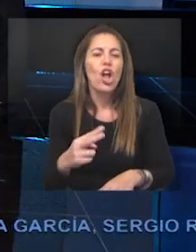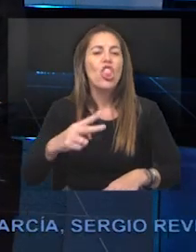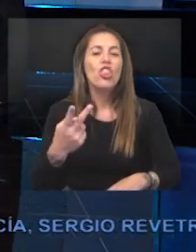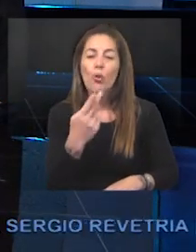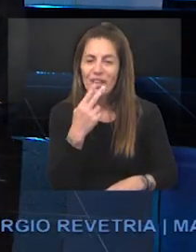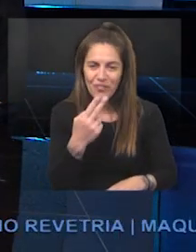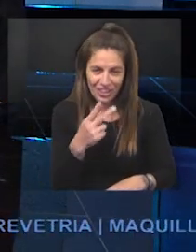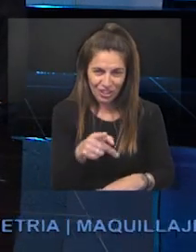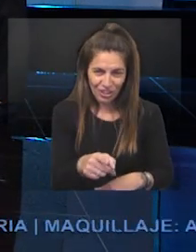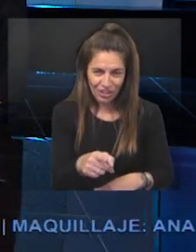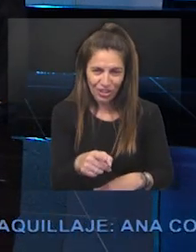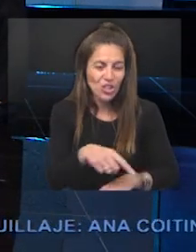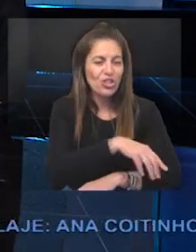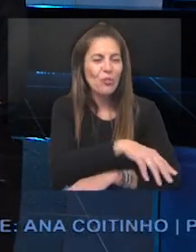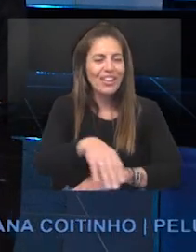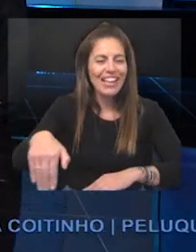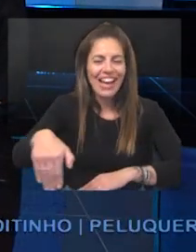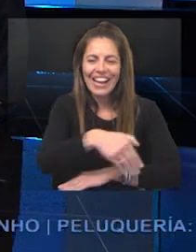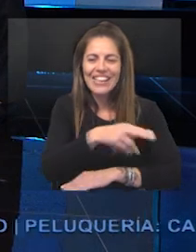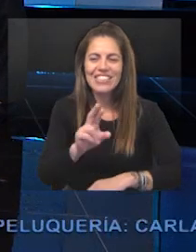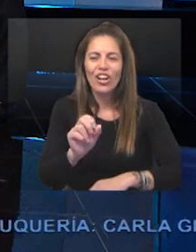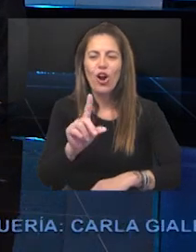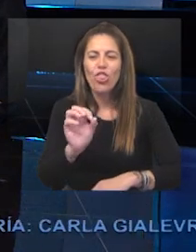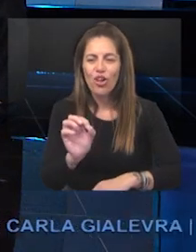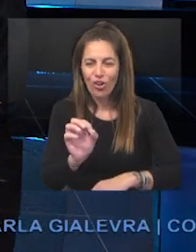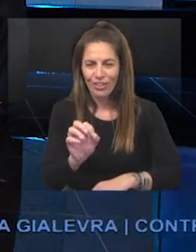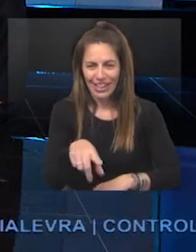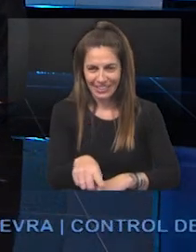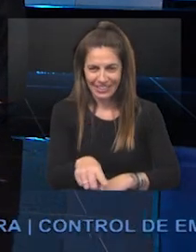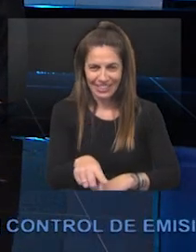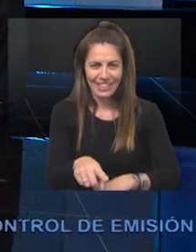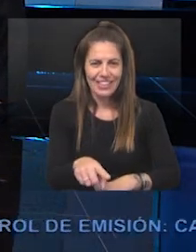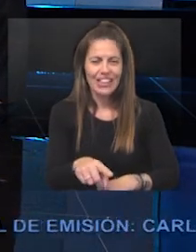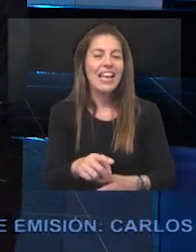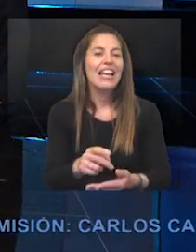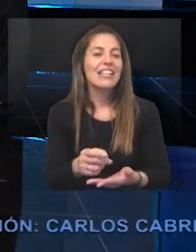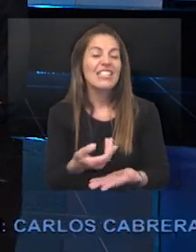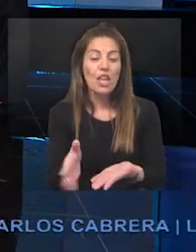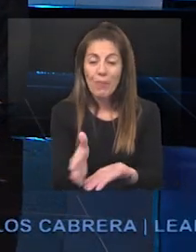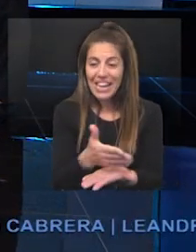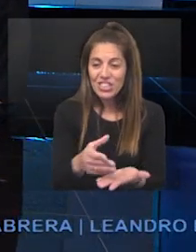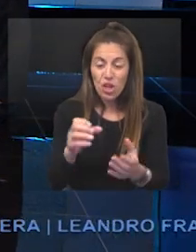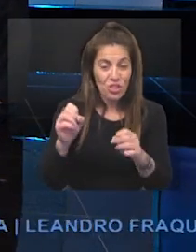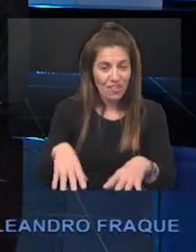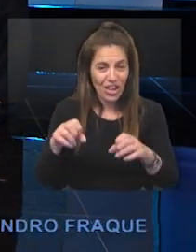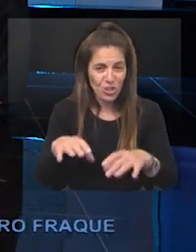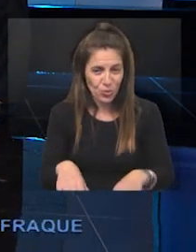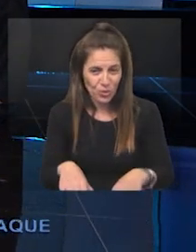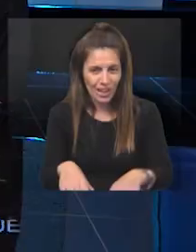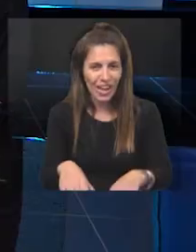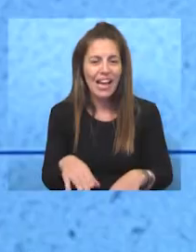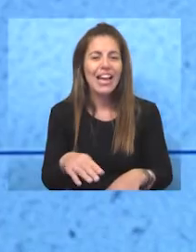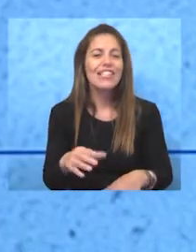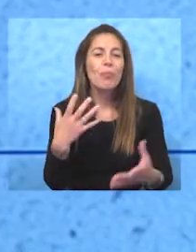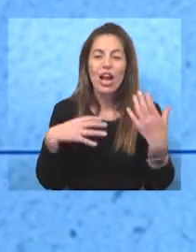neumático sobre calle rodova cal Rod está separación de residuo Pet Beauty esto esto lo con